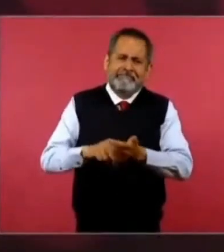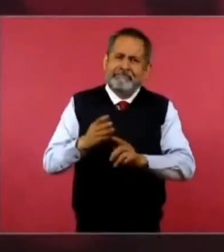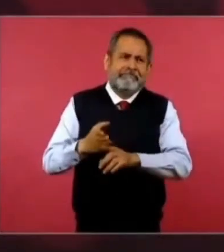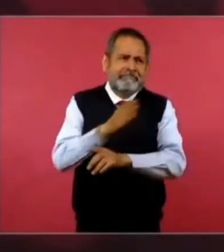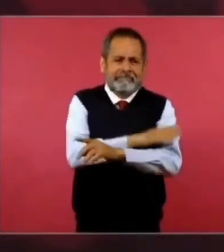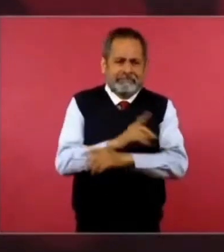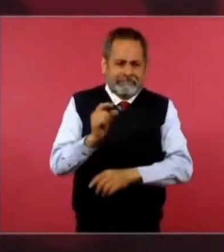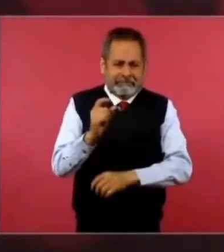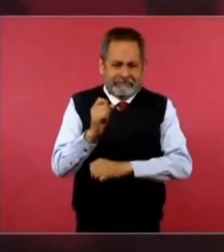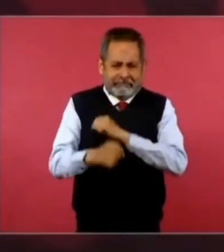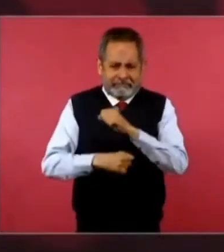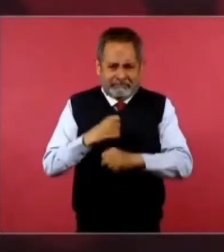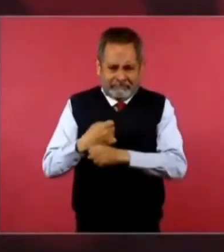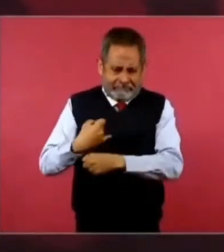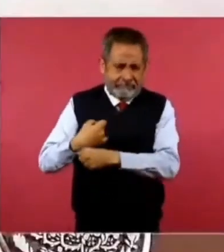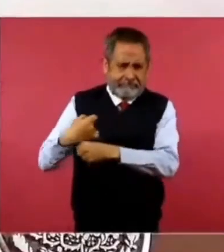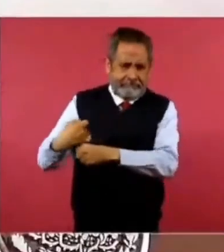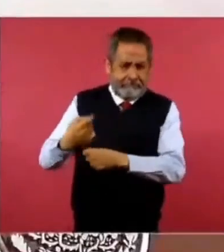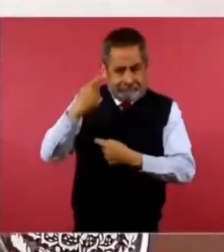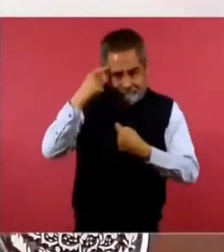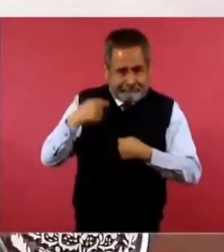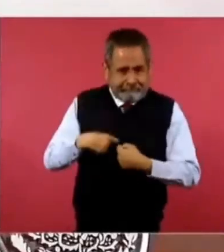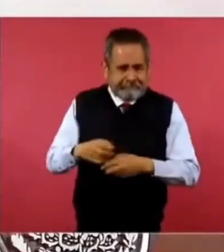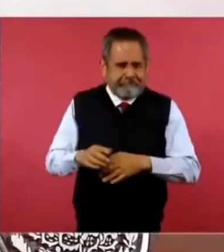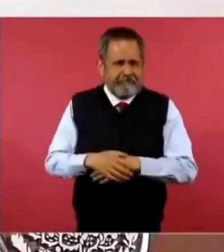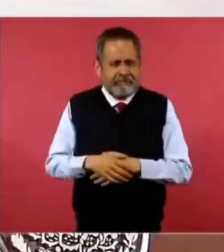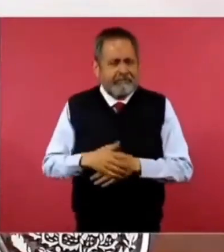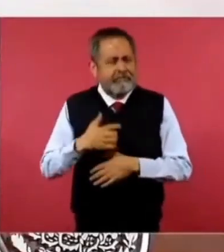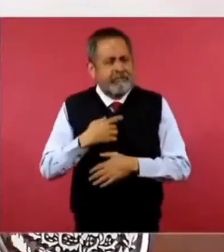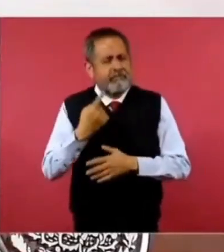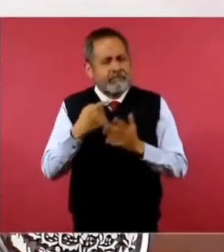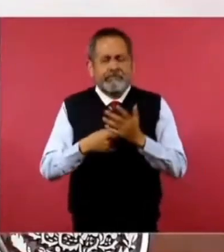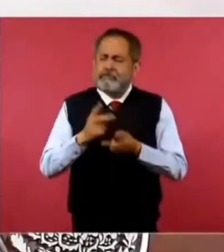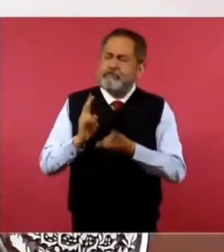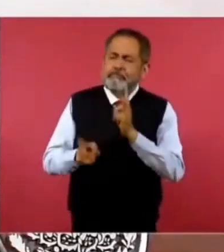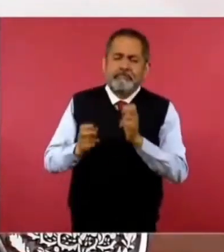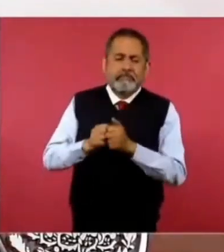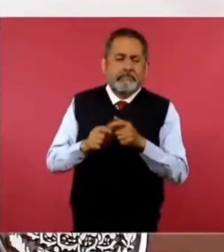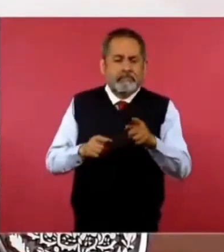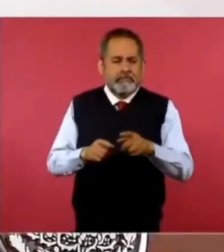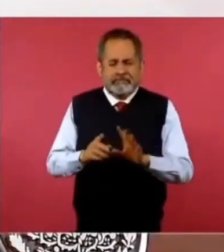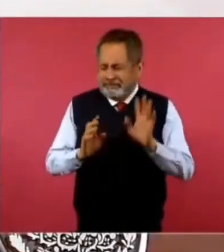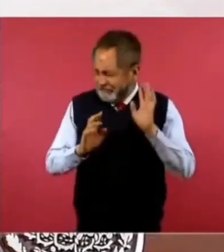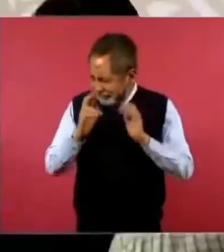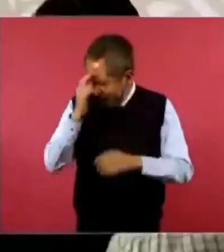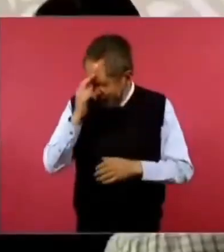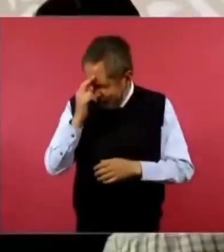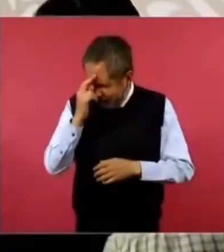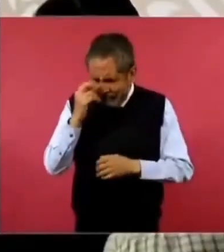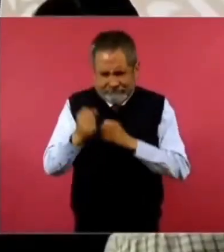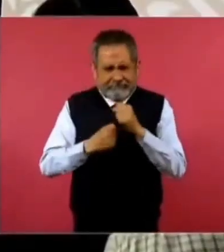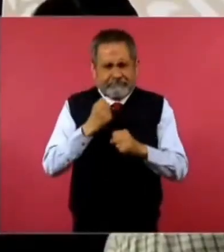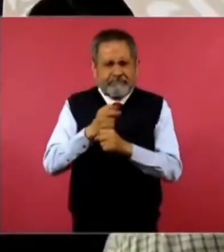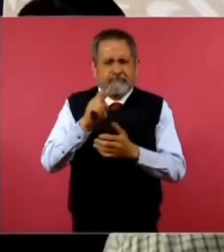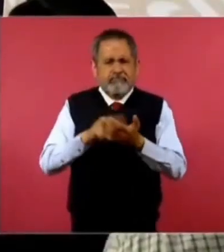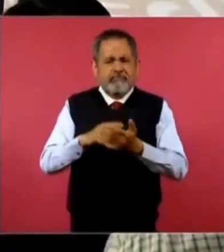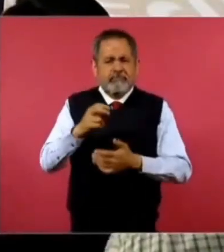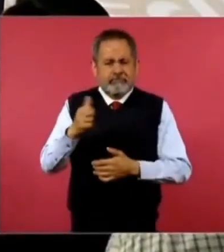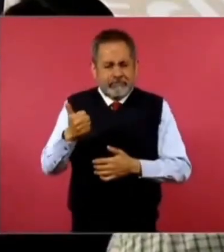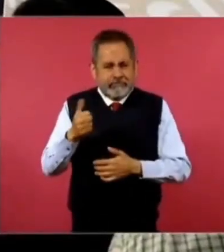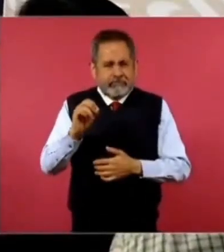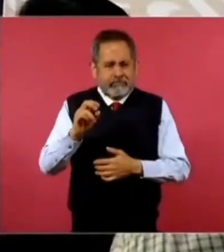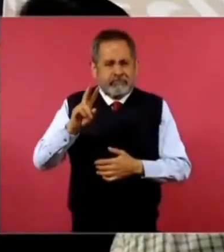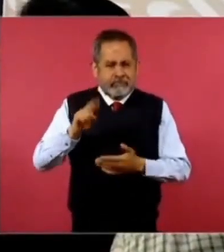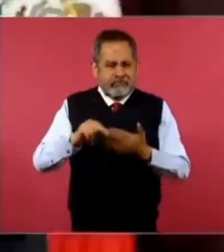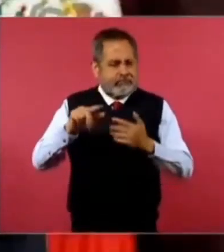20 años. De una vez les platiqué que en una campaña, no sé si 2006 o 2012,